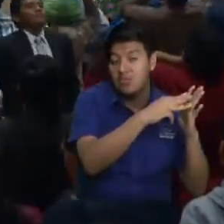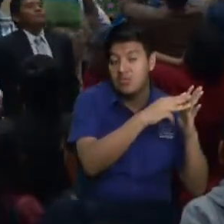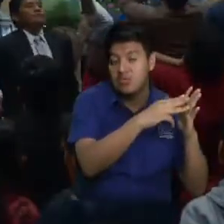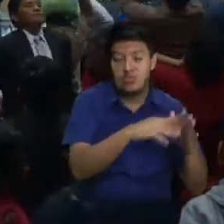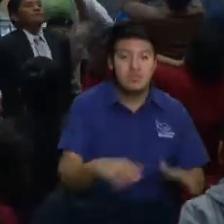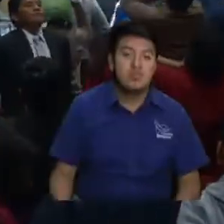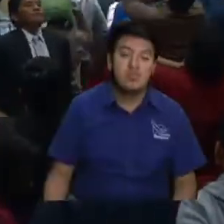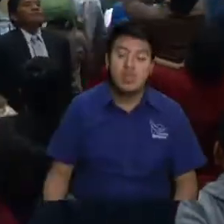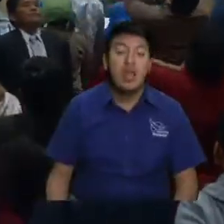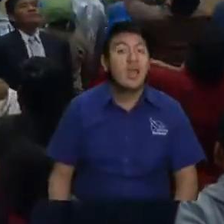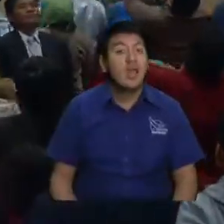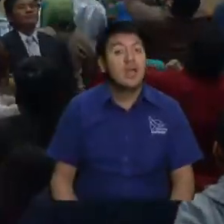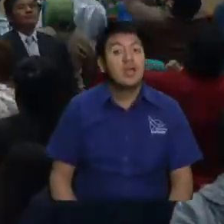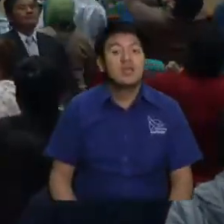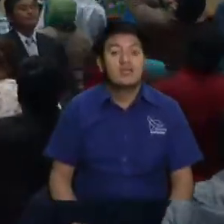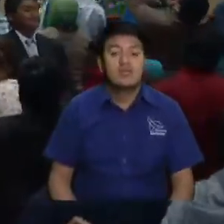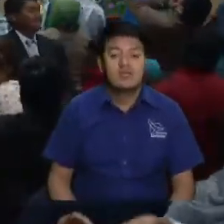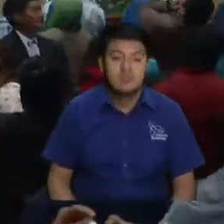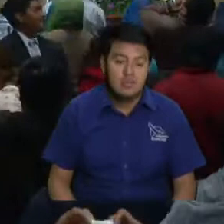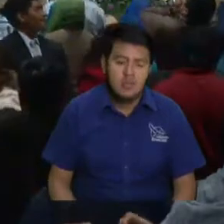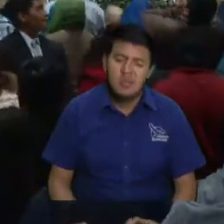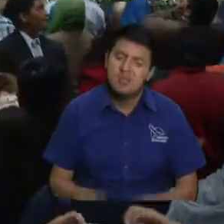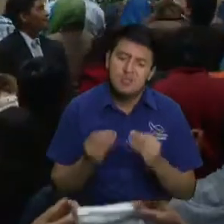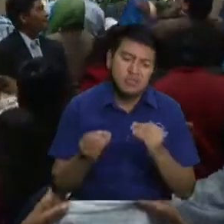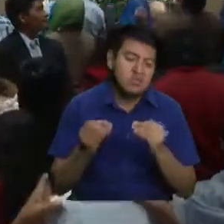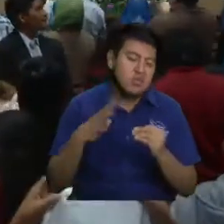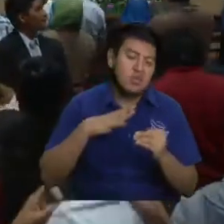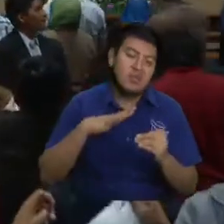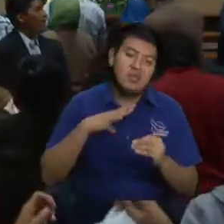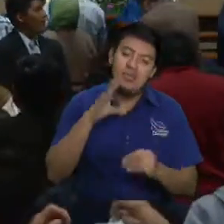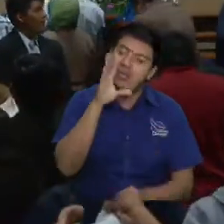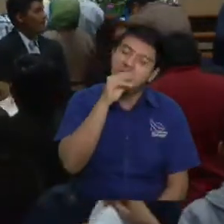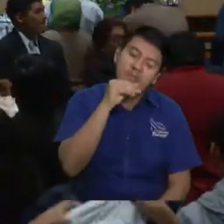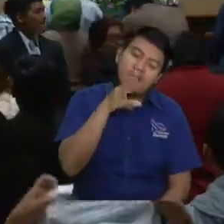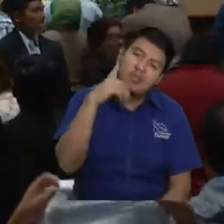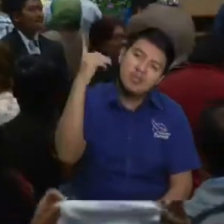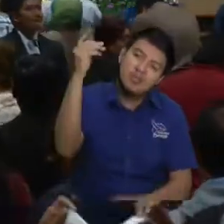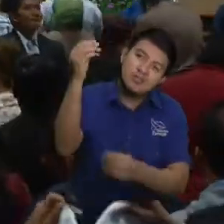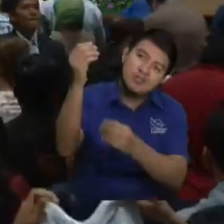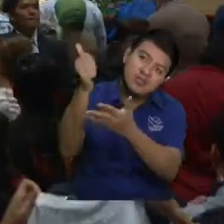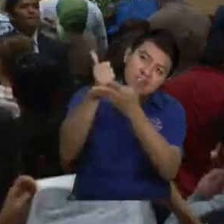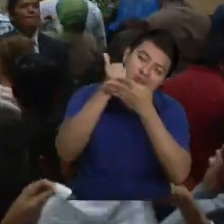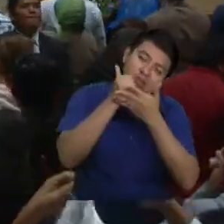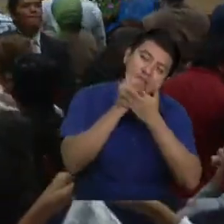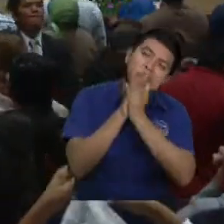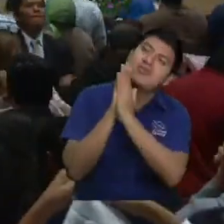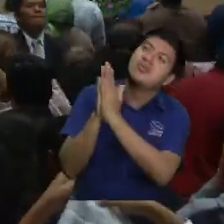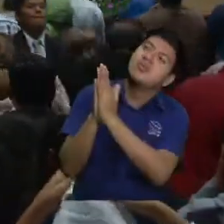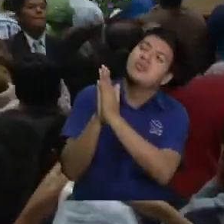implícitos. Hay tantas cosas que tenemos que hablar, hermano. Que Dios nos ayude, por favor.